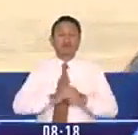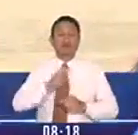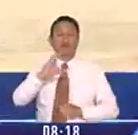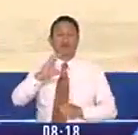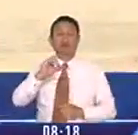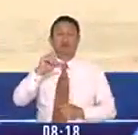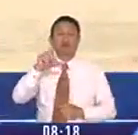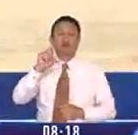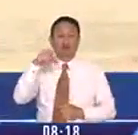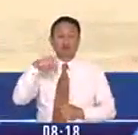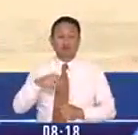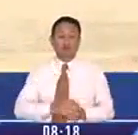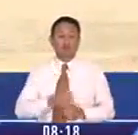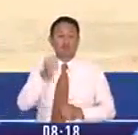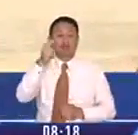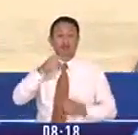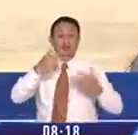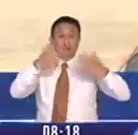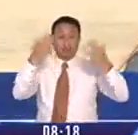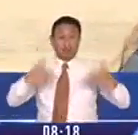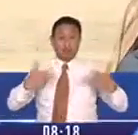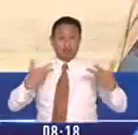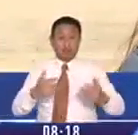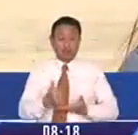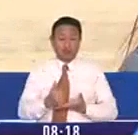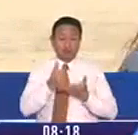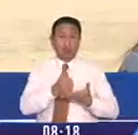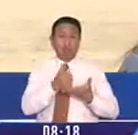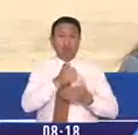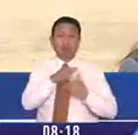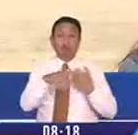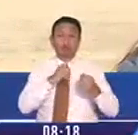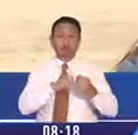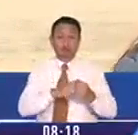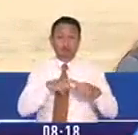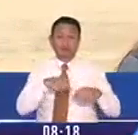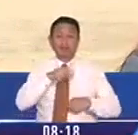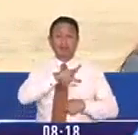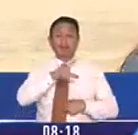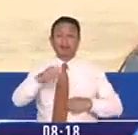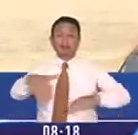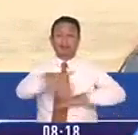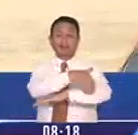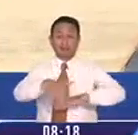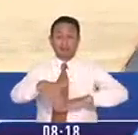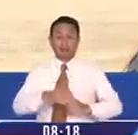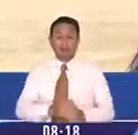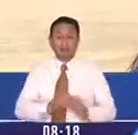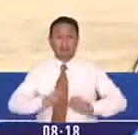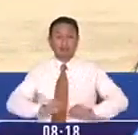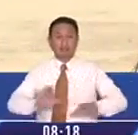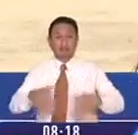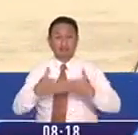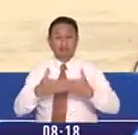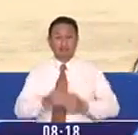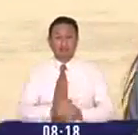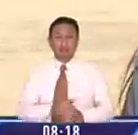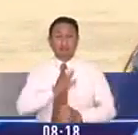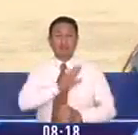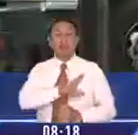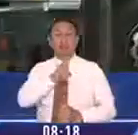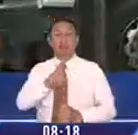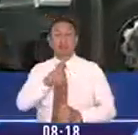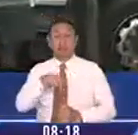Al sur, en Chillogallo, estamos también entregando obras. Bueno, en todo Quito, más de 30 frentes. Hemos cerrado ya bastante, estábamos con 52 al mismo